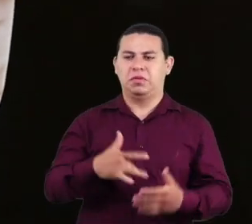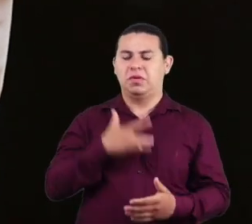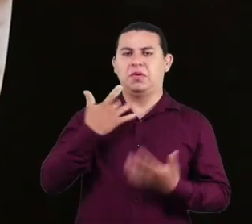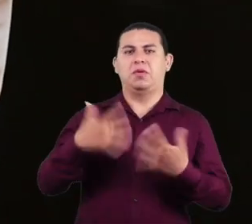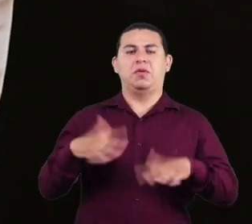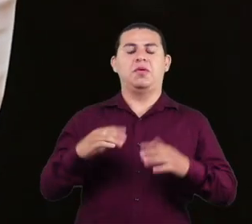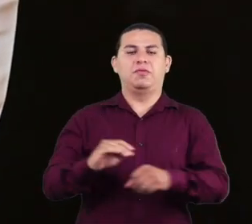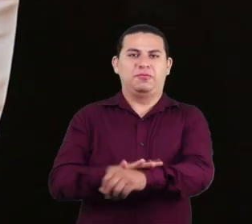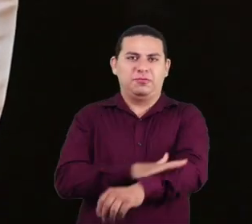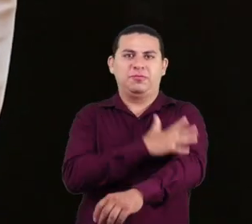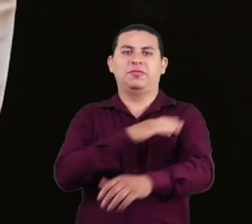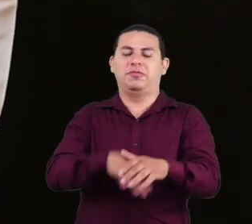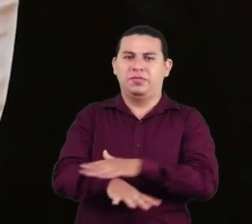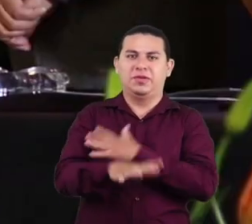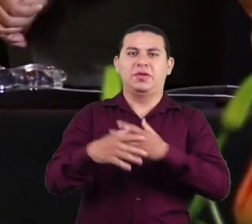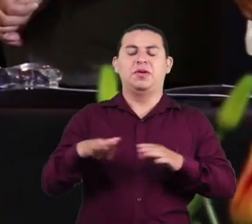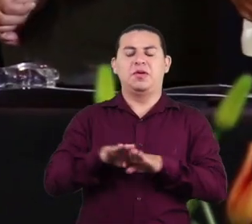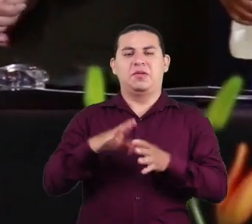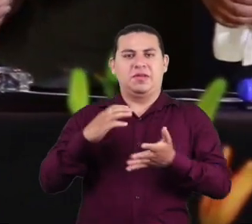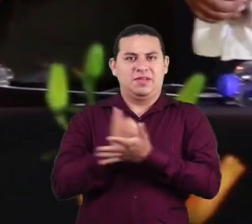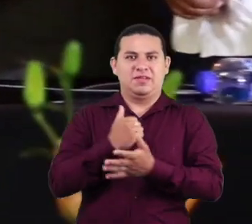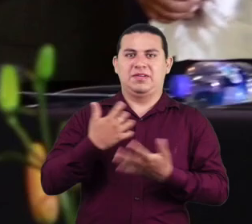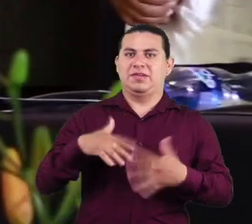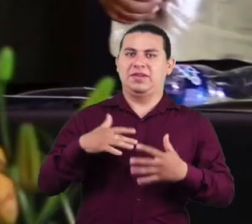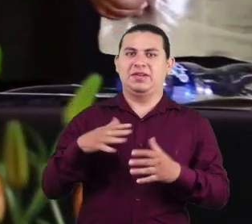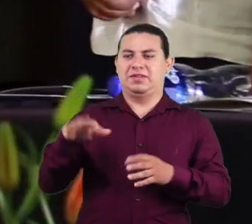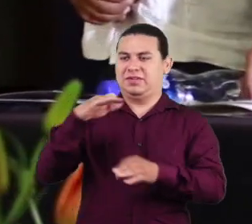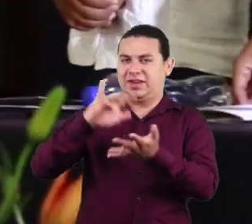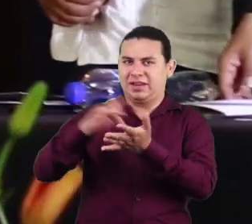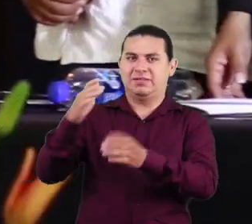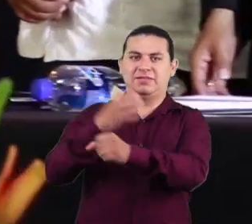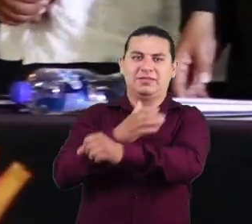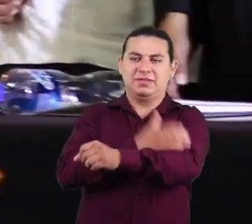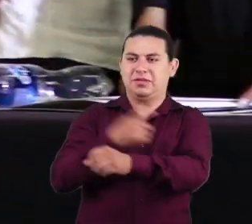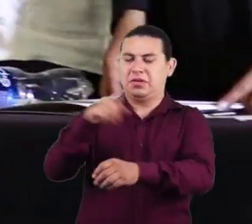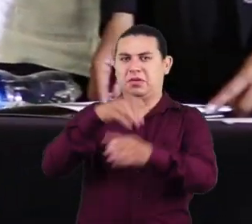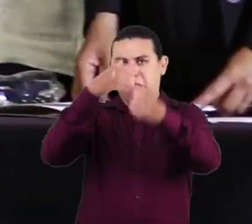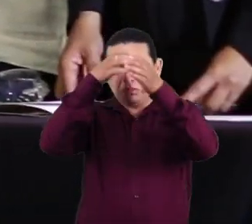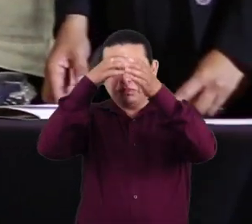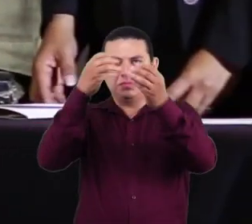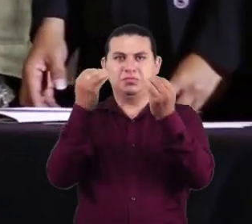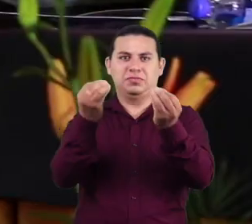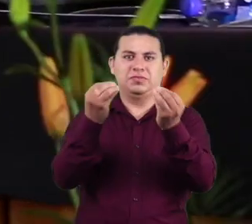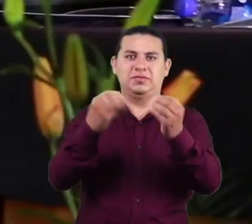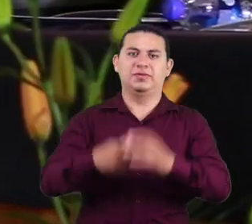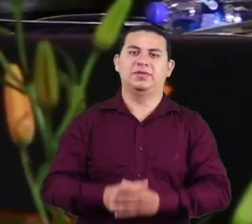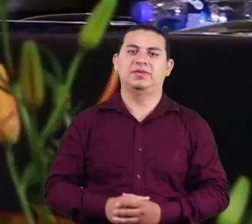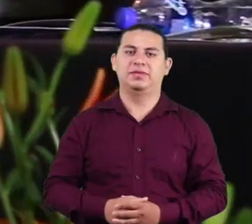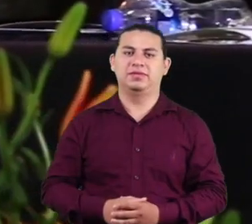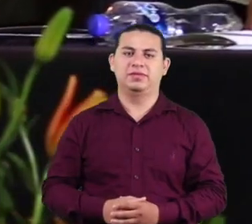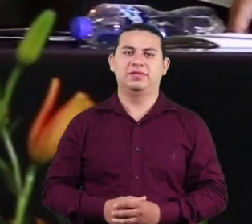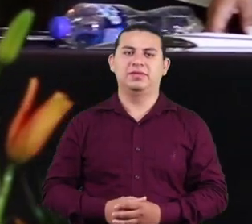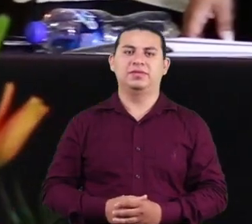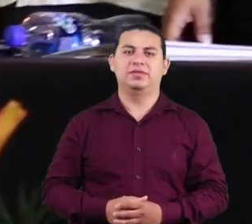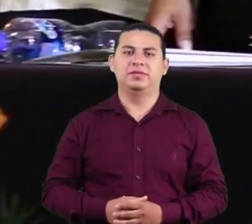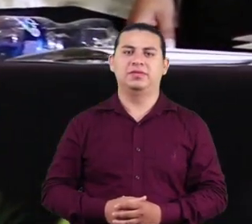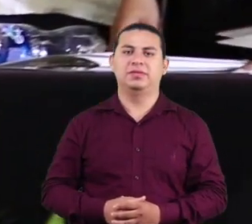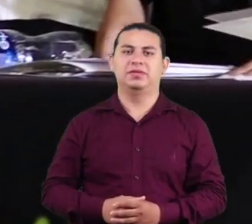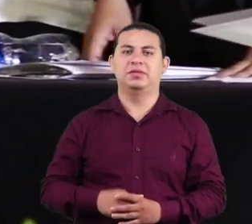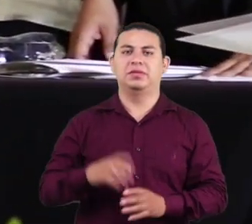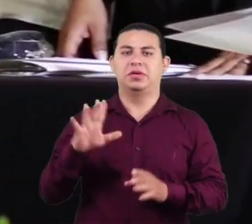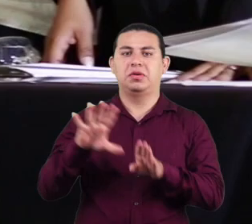satisfacción, mucha emoción por ver que todos mis compañeros llegaron hasta el final. Fue un camino bastante largo,